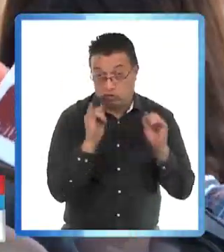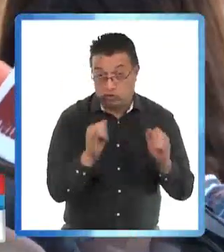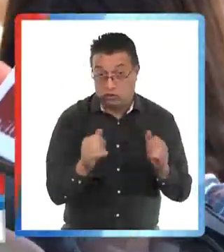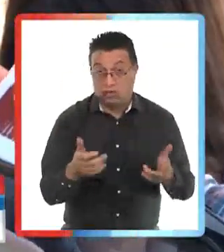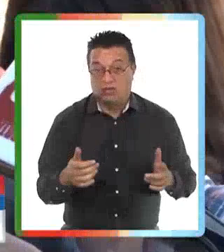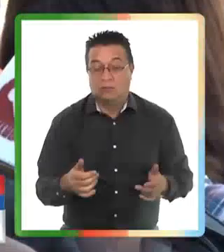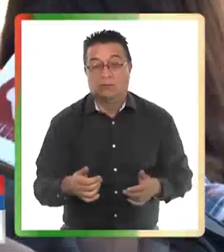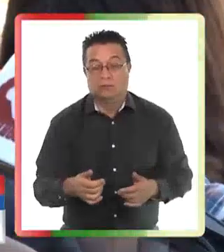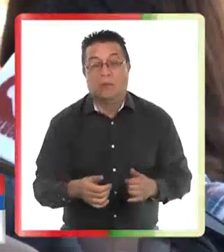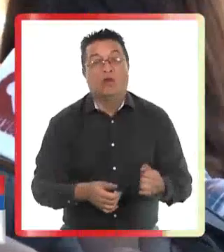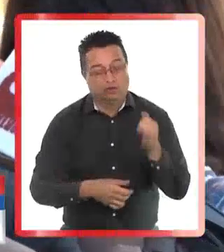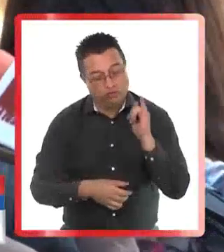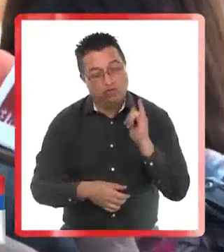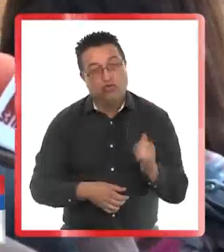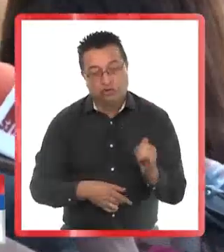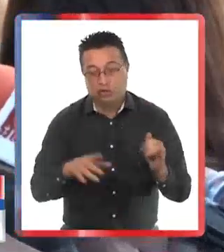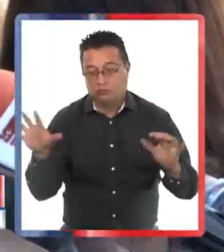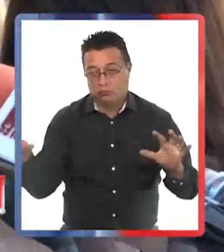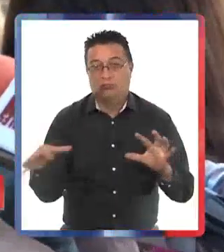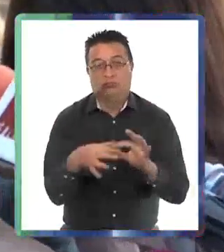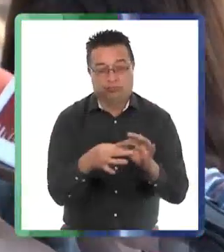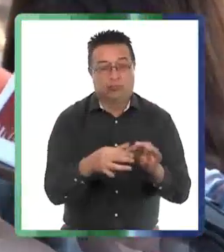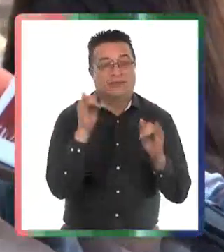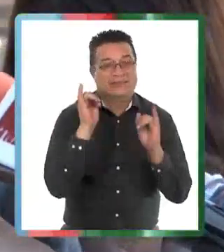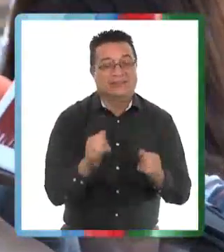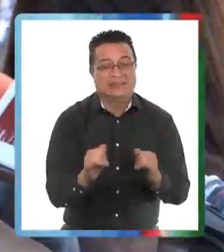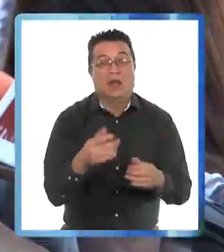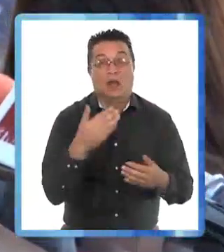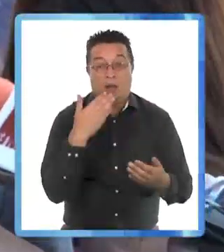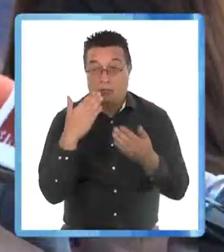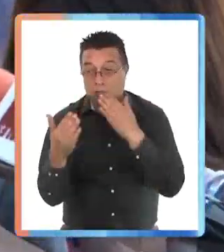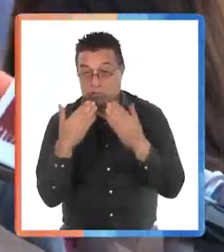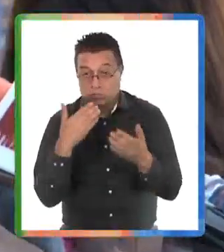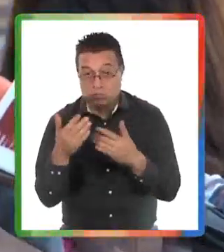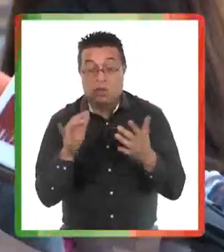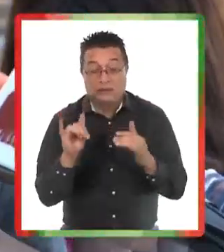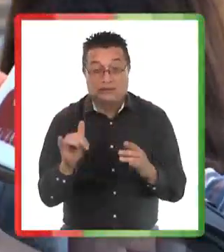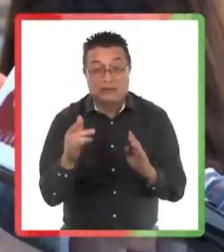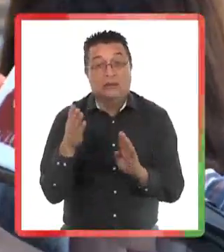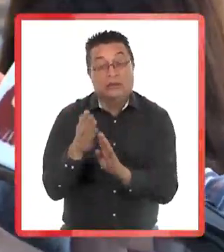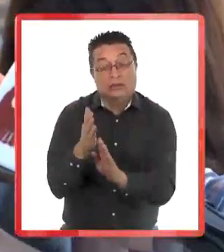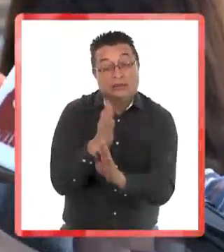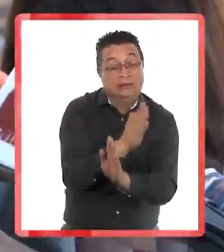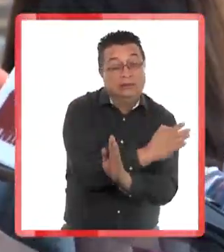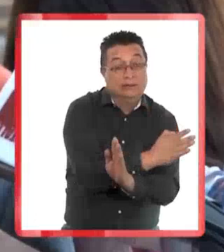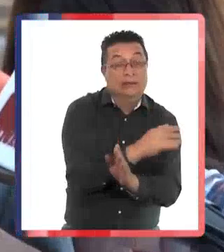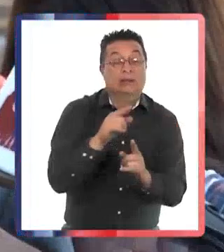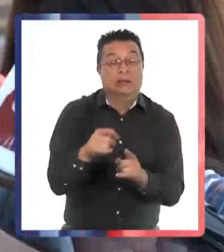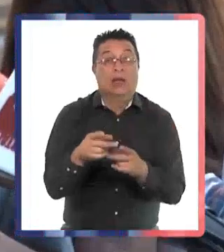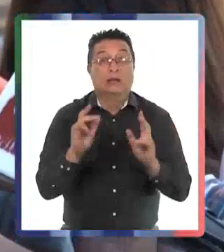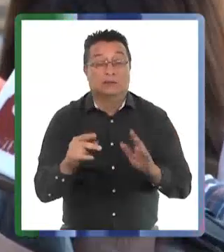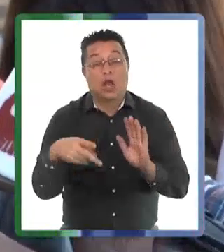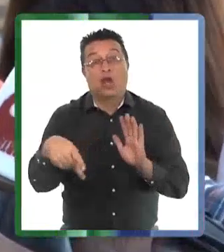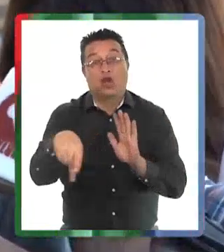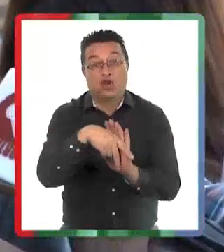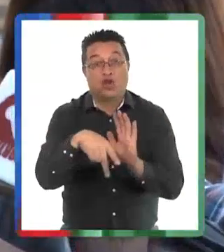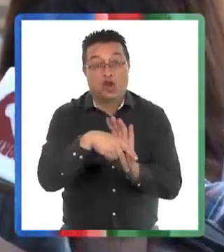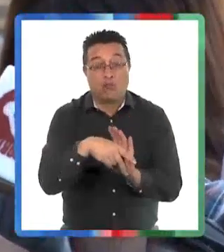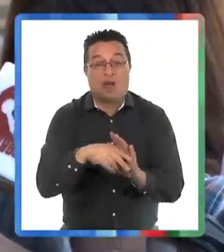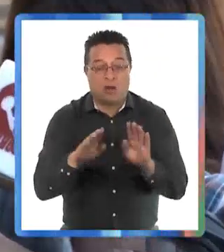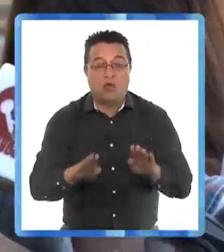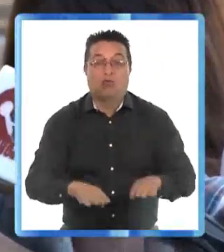aprobación. O sea, ¿se aplica en estos casos? Se aplica en estos casos, va a haber un debate sobre el efecto